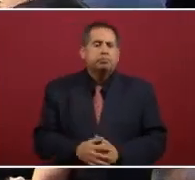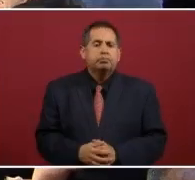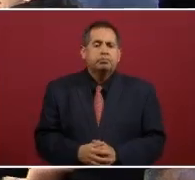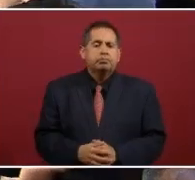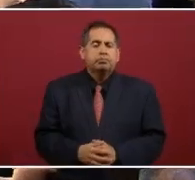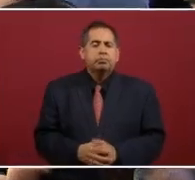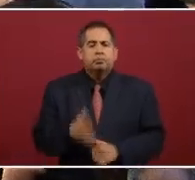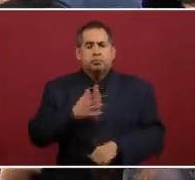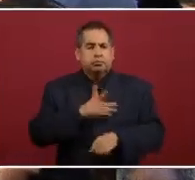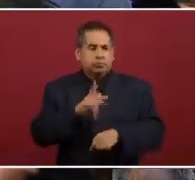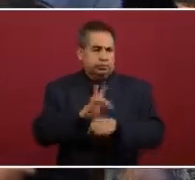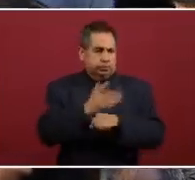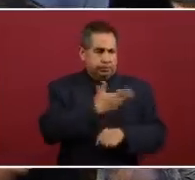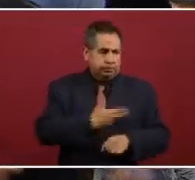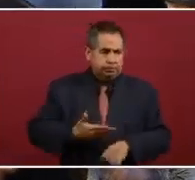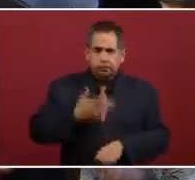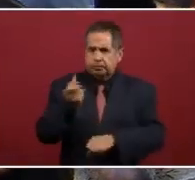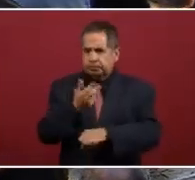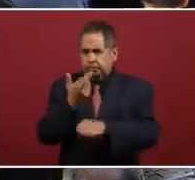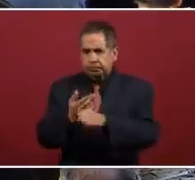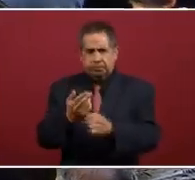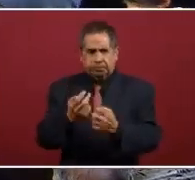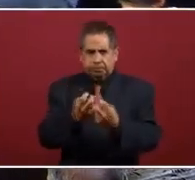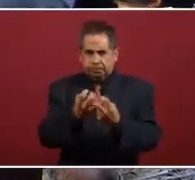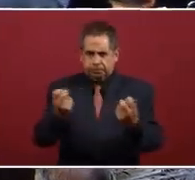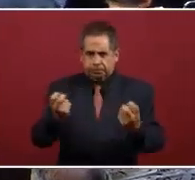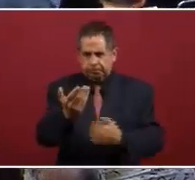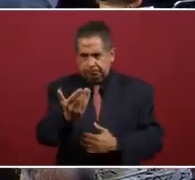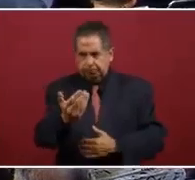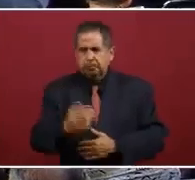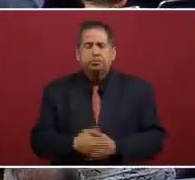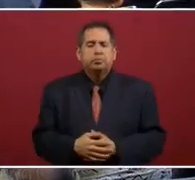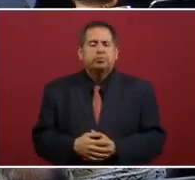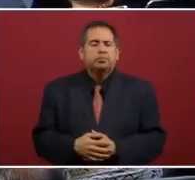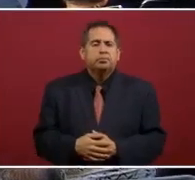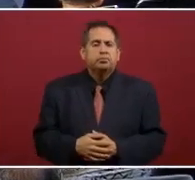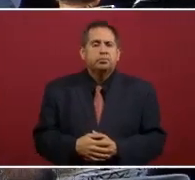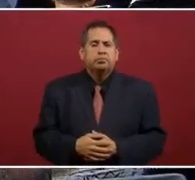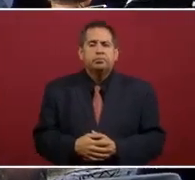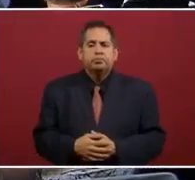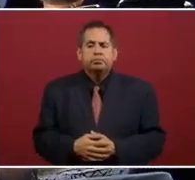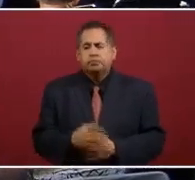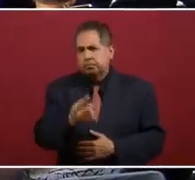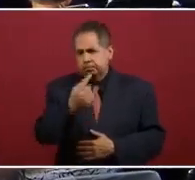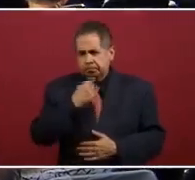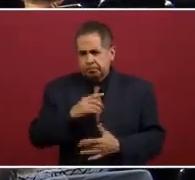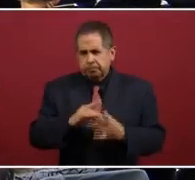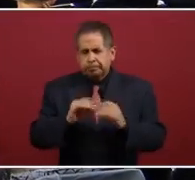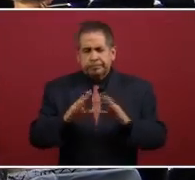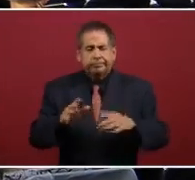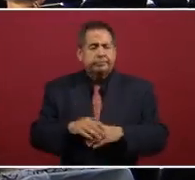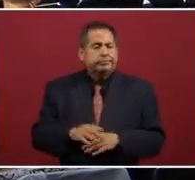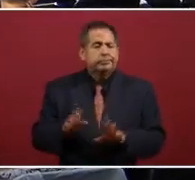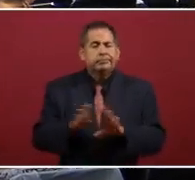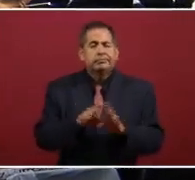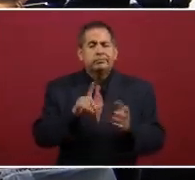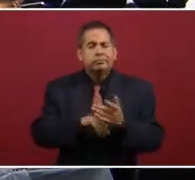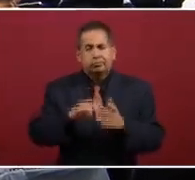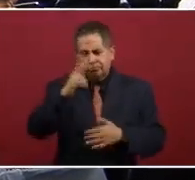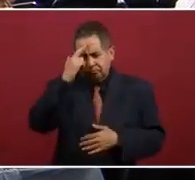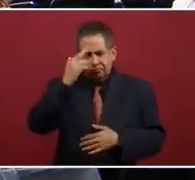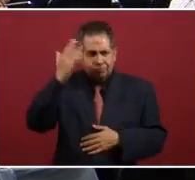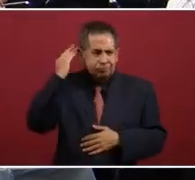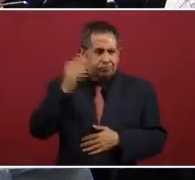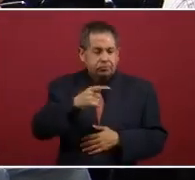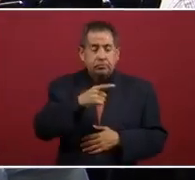y secretarios. Si nos pudiera aclarar nada más si este descongelamiento del que habló de